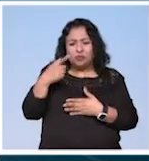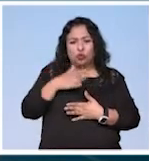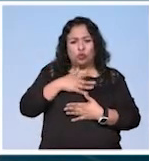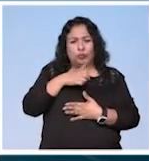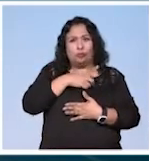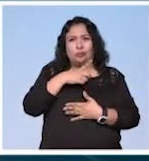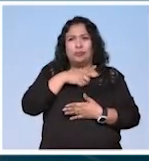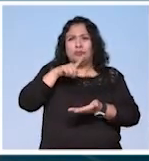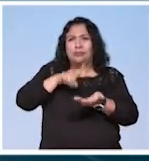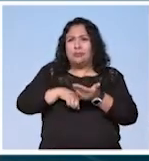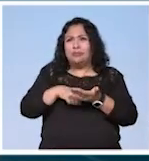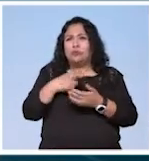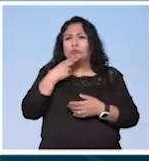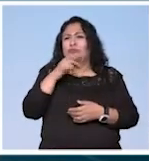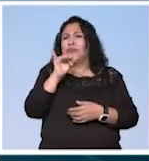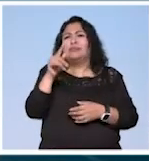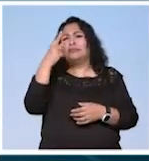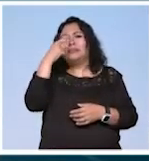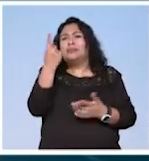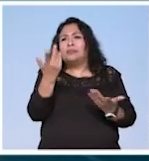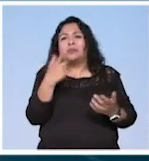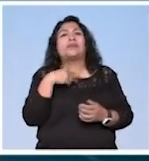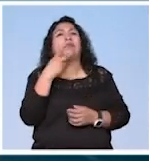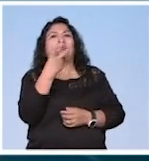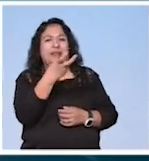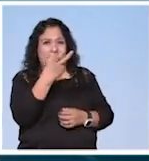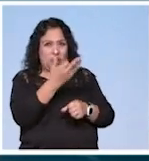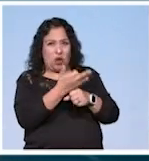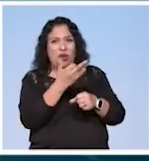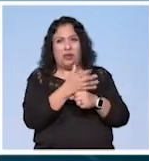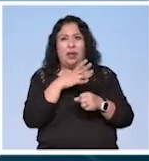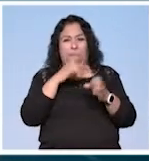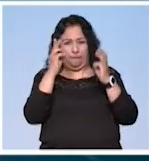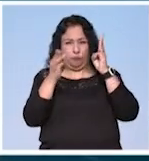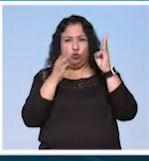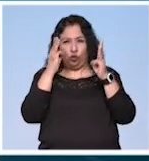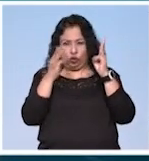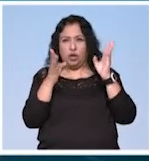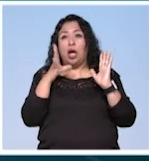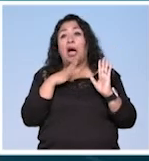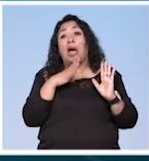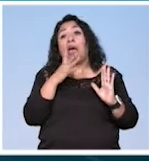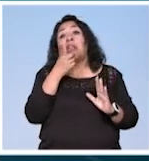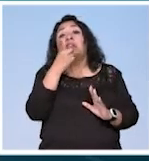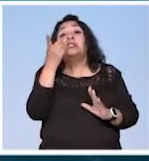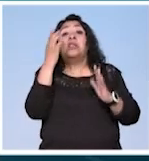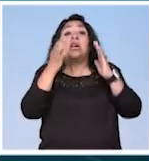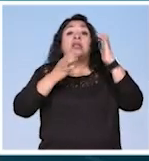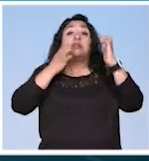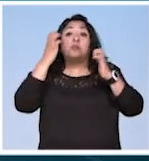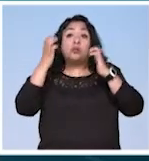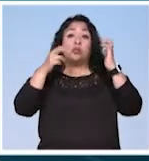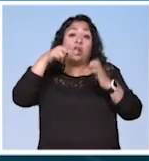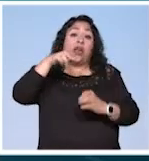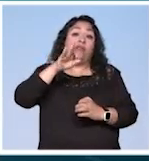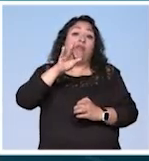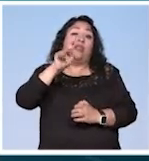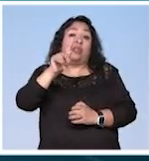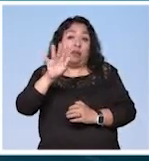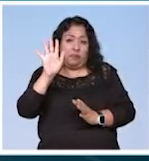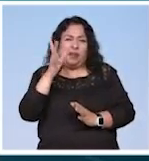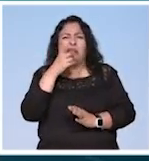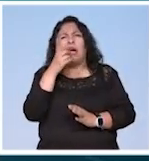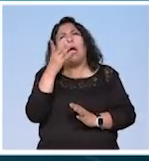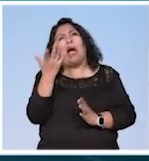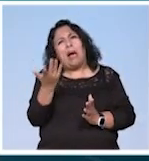puedes ver tú dentro de un ambiente digital exactamente ahorita por ejemplo hay museos que están haciendo supuestamente exposiciones de nft Y dices